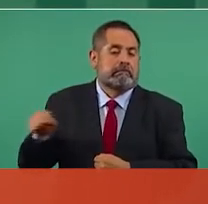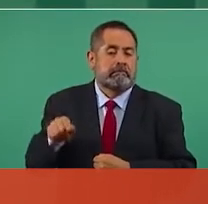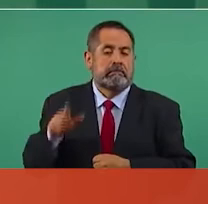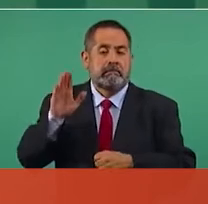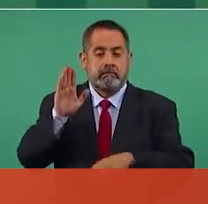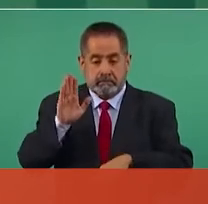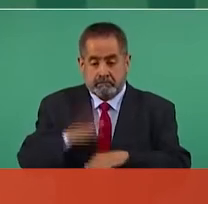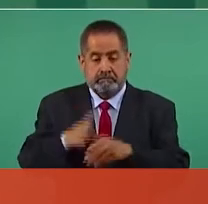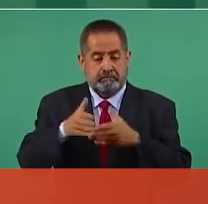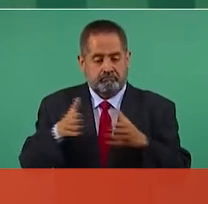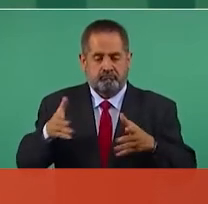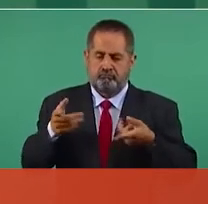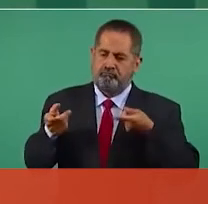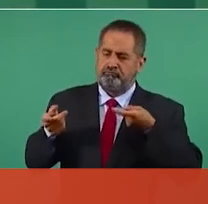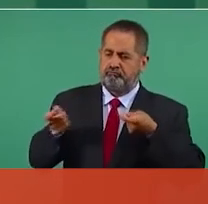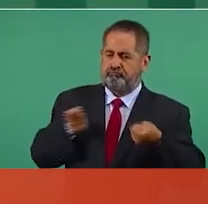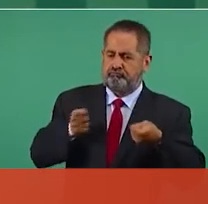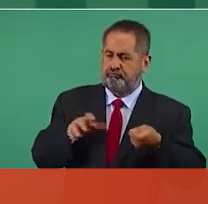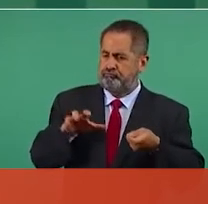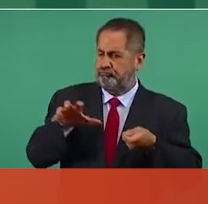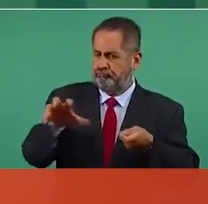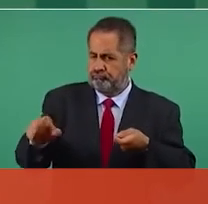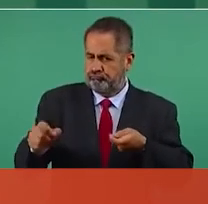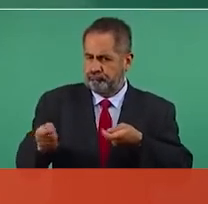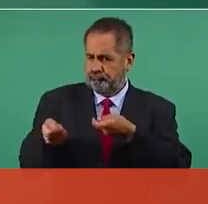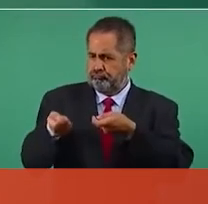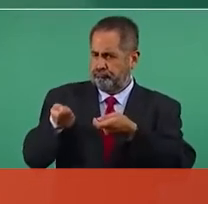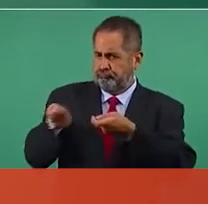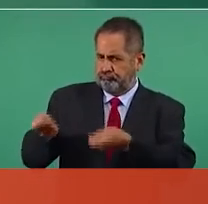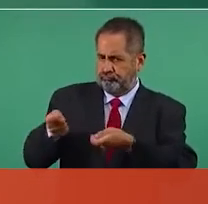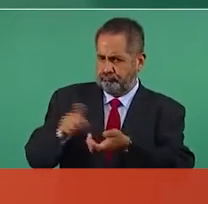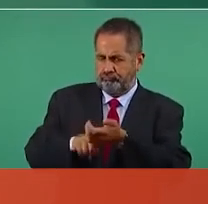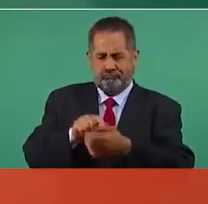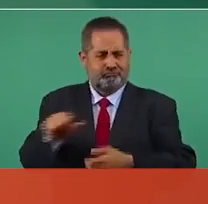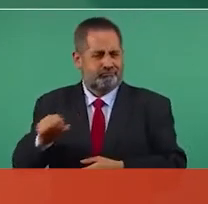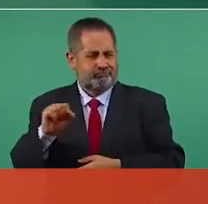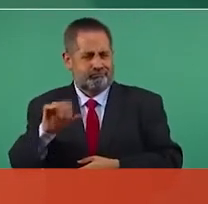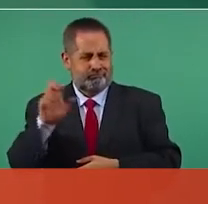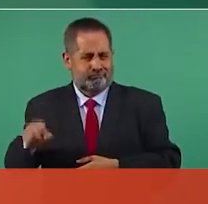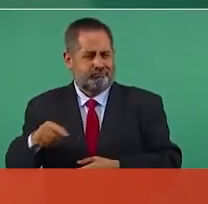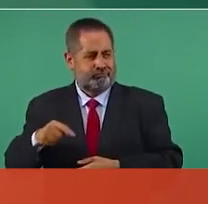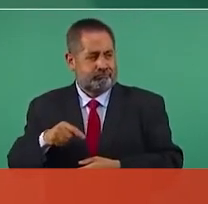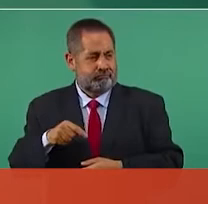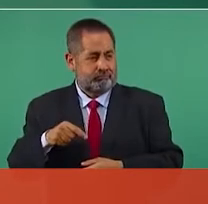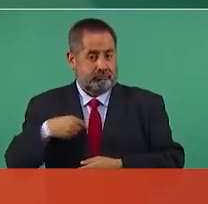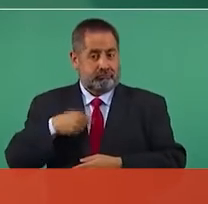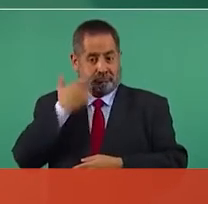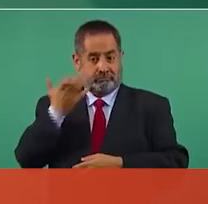ampliar mis facultades y someter al Poder Judicial,